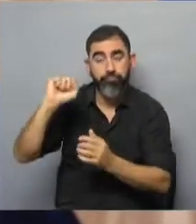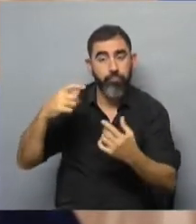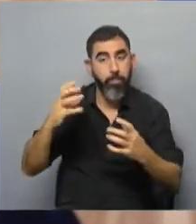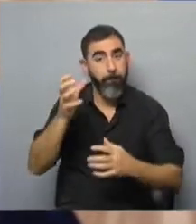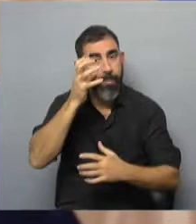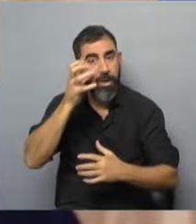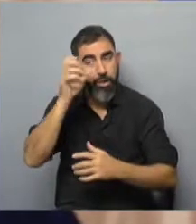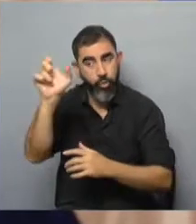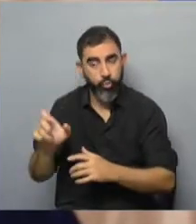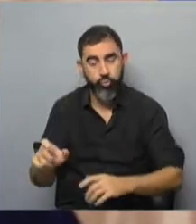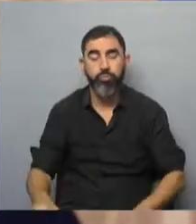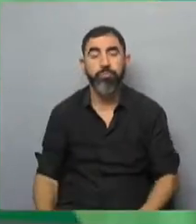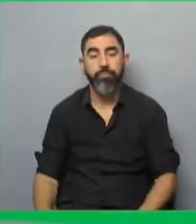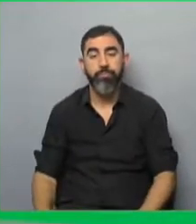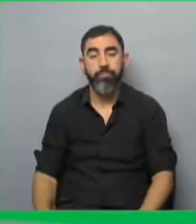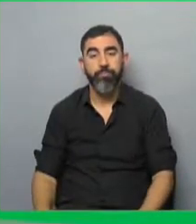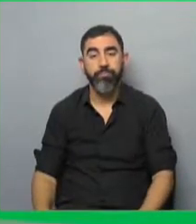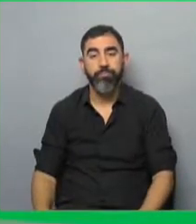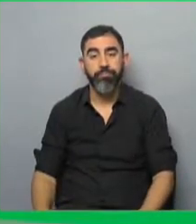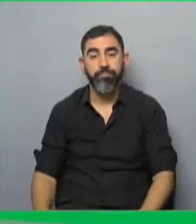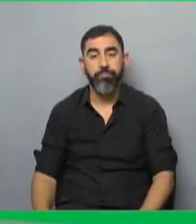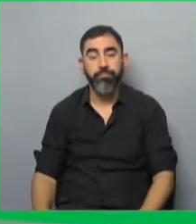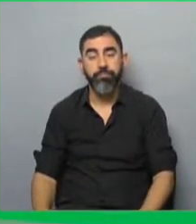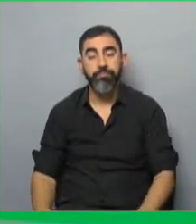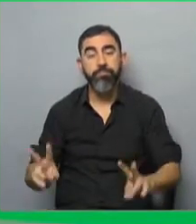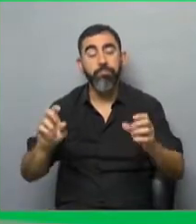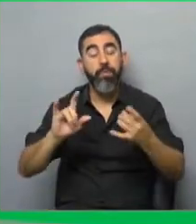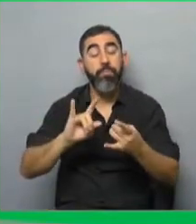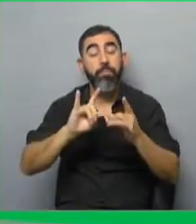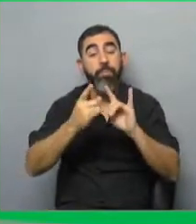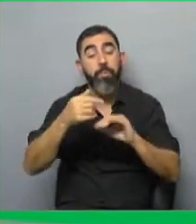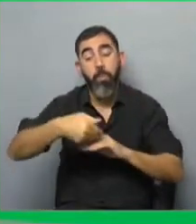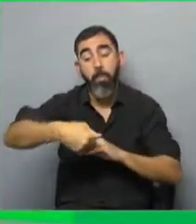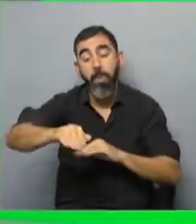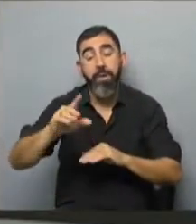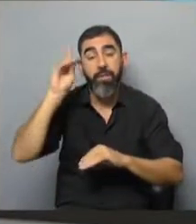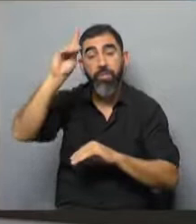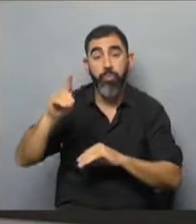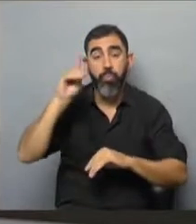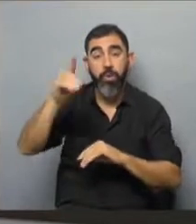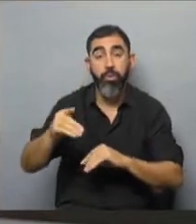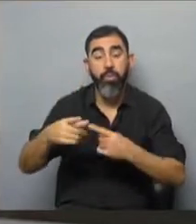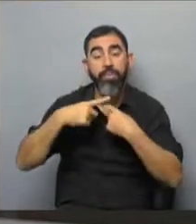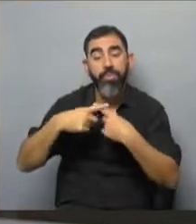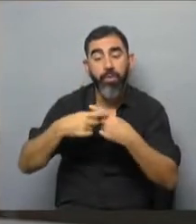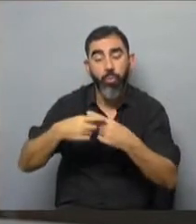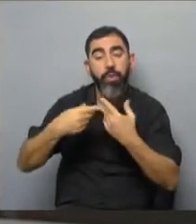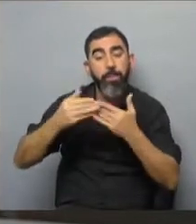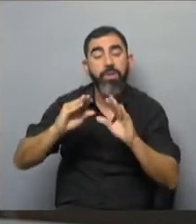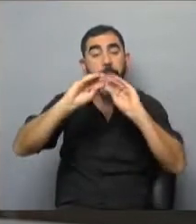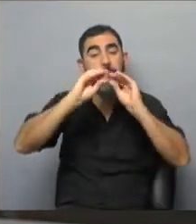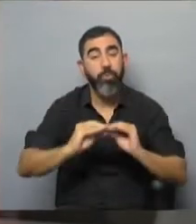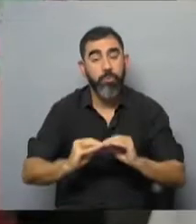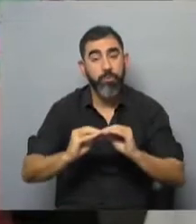altísima peligrosidad. En el ámbito legislativo, a partir de mañana en la Cámara de Diputados comenzará el tratamiento de la rendición